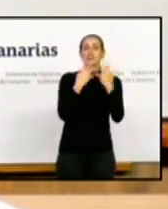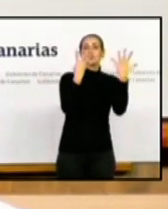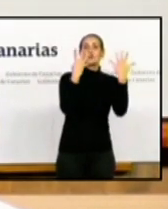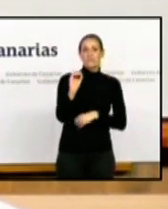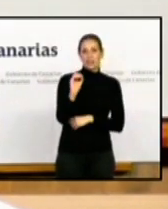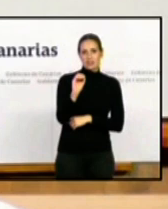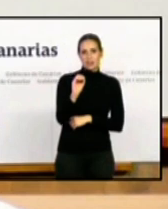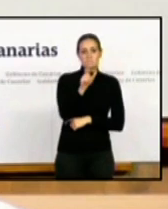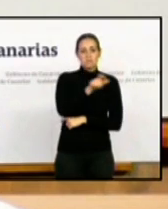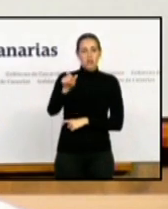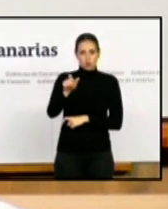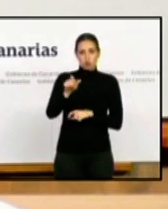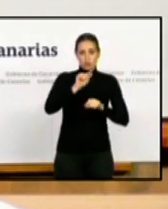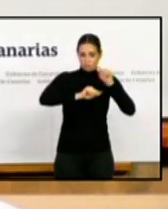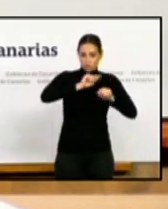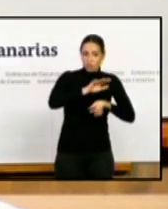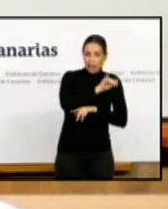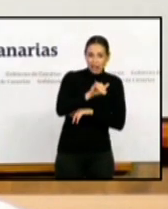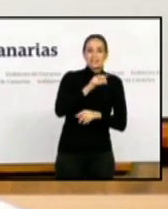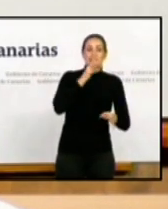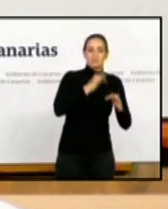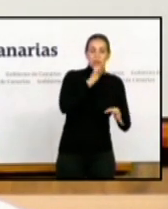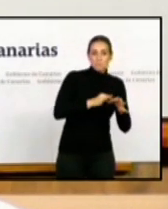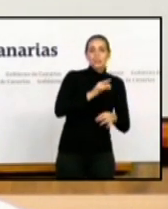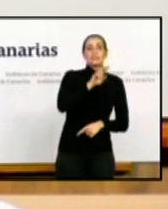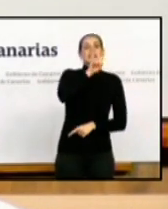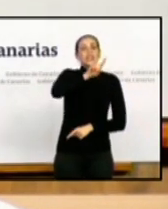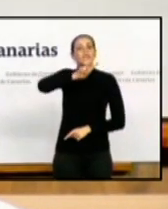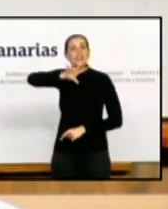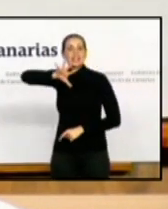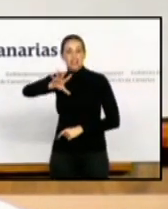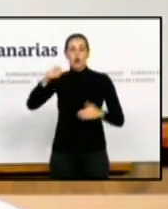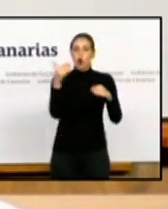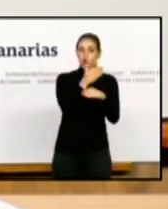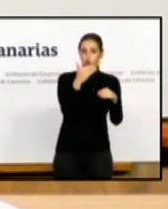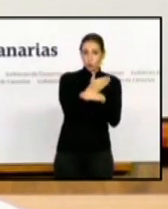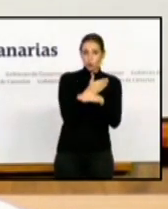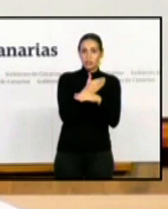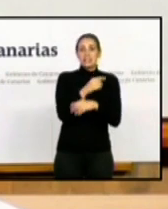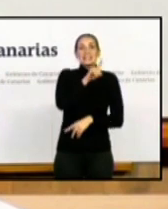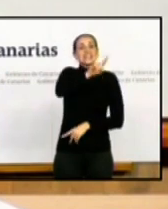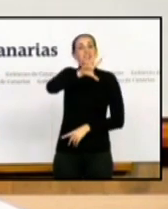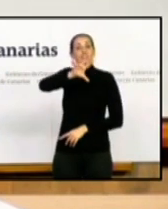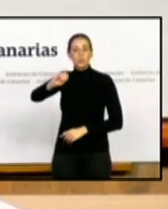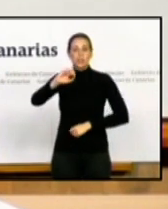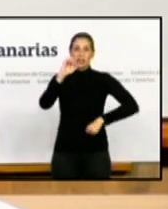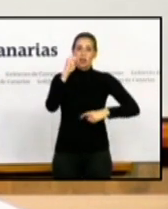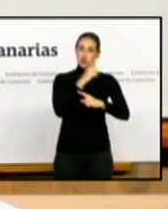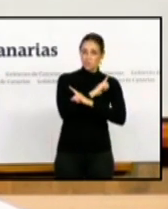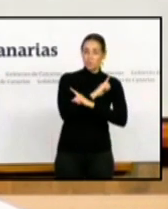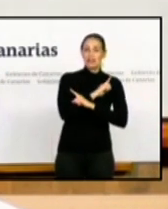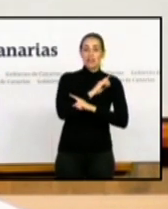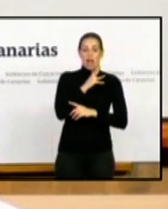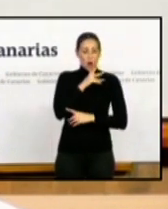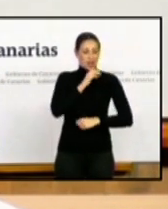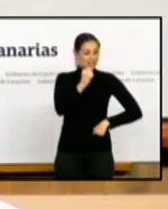casos diarios en septiembre, 125 en octubre, 150 en noviembre y en diciembre